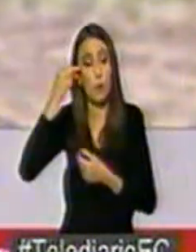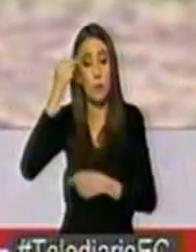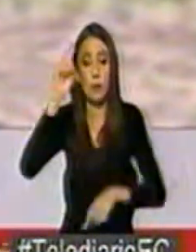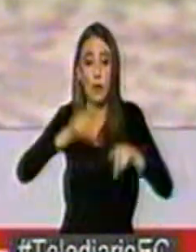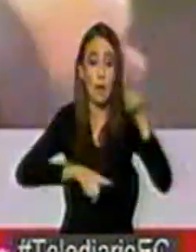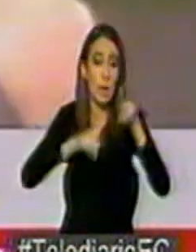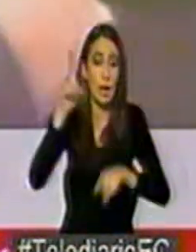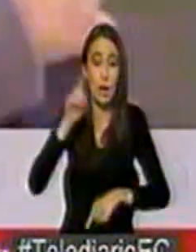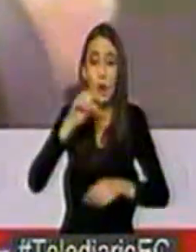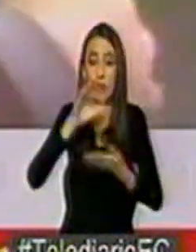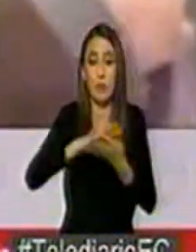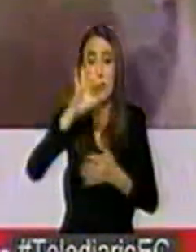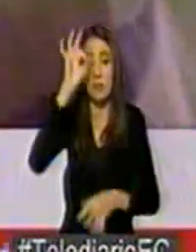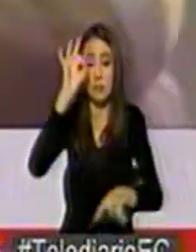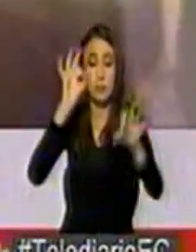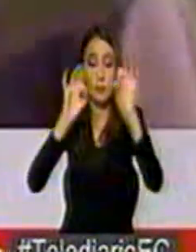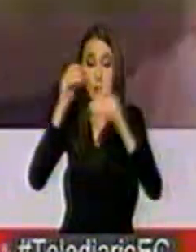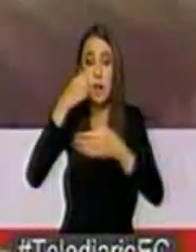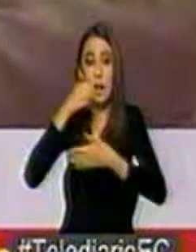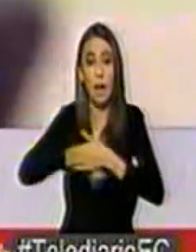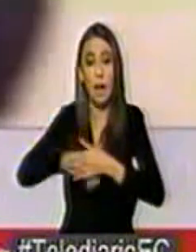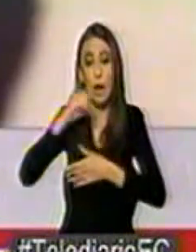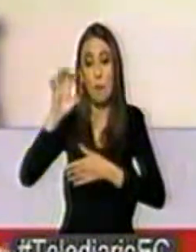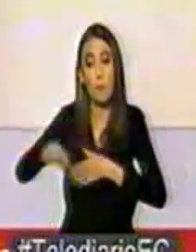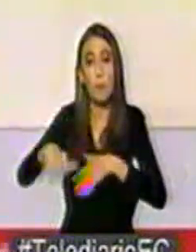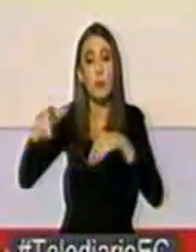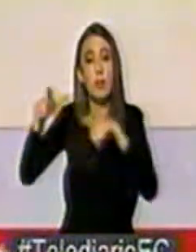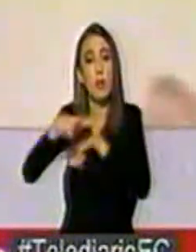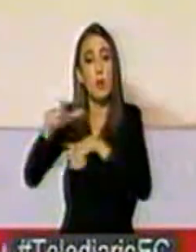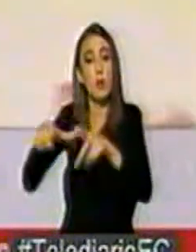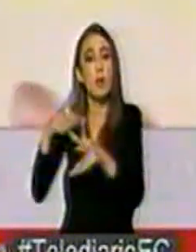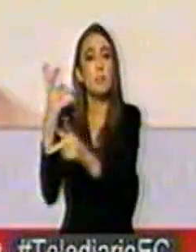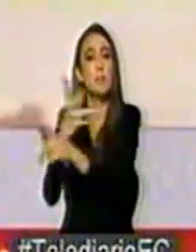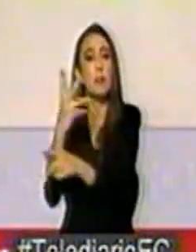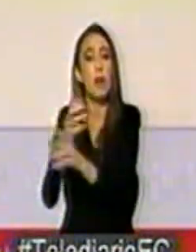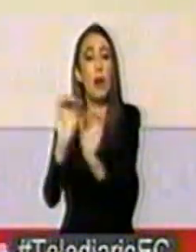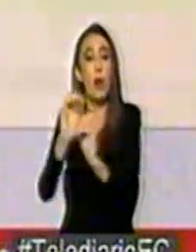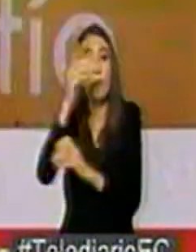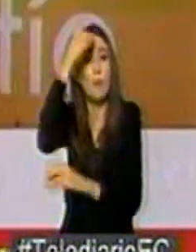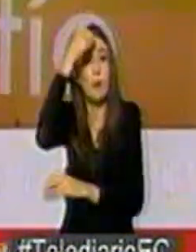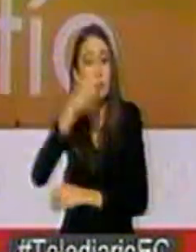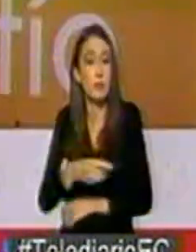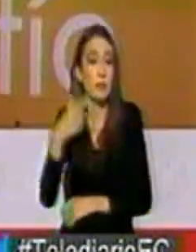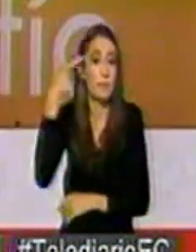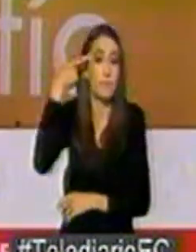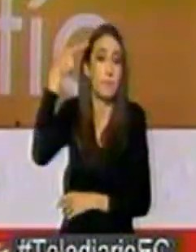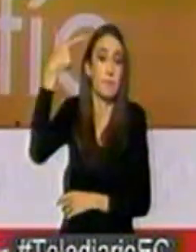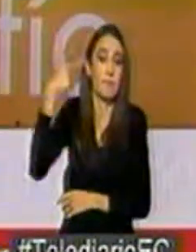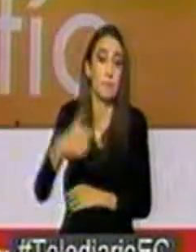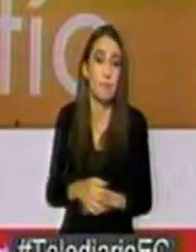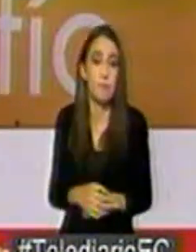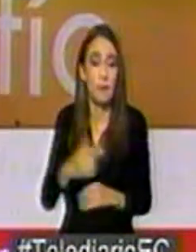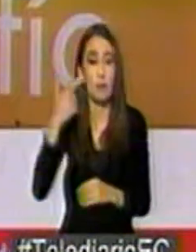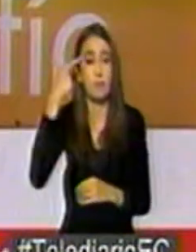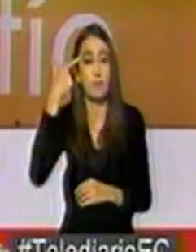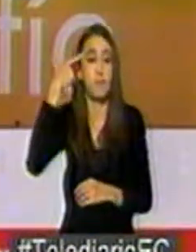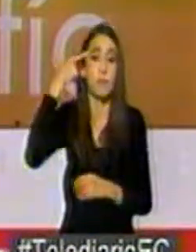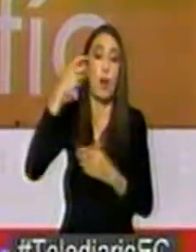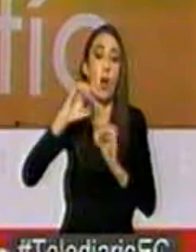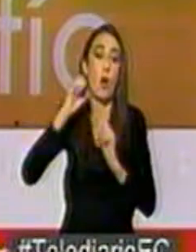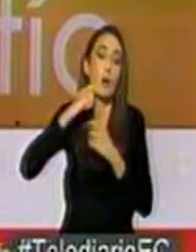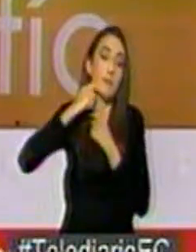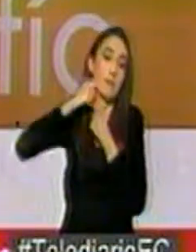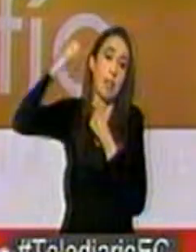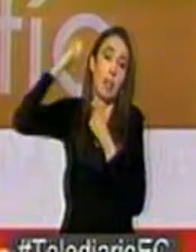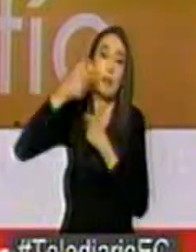muchas opten por abortar de forma clandestina o peor aún tomar decisiones fatales de hecho se han suicidado o han tomado veneno